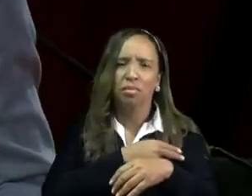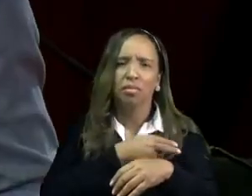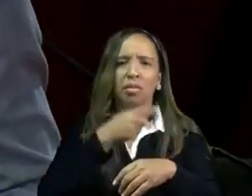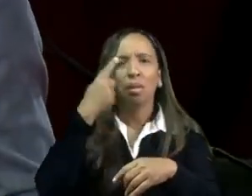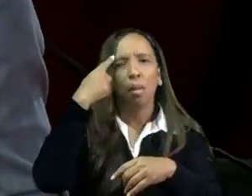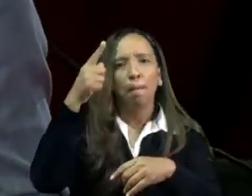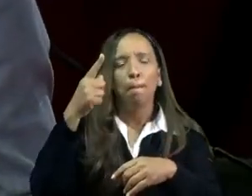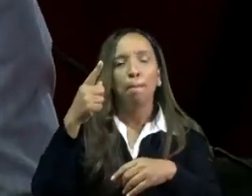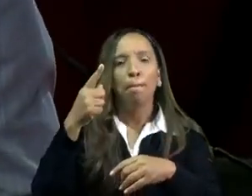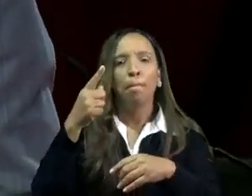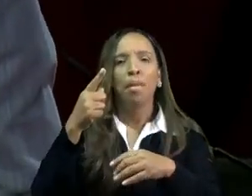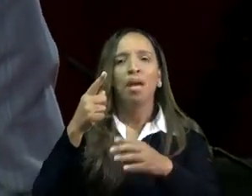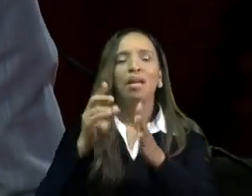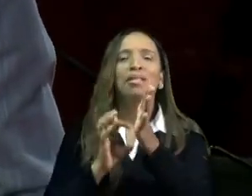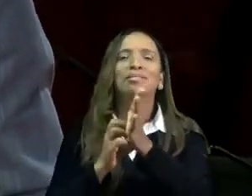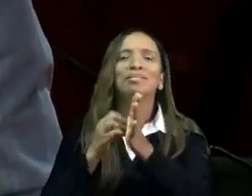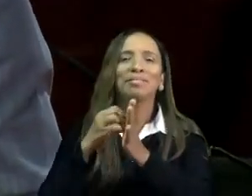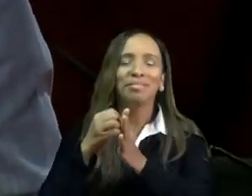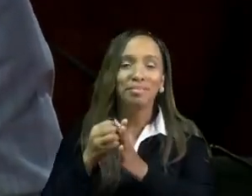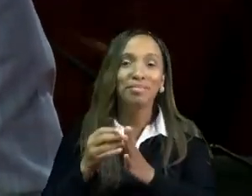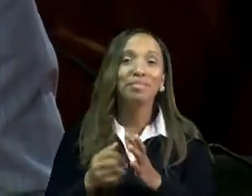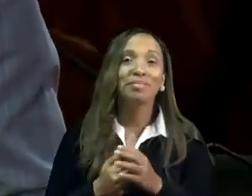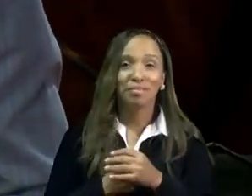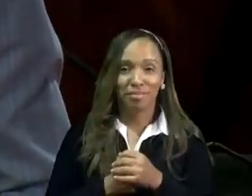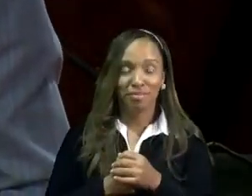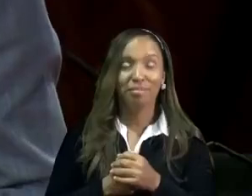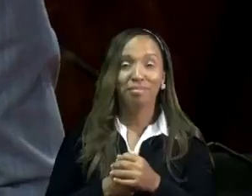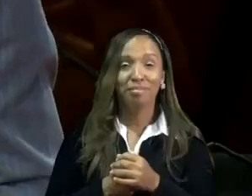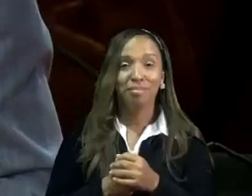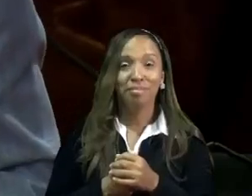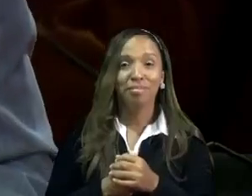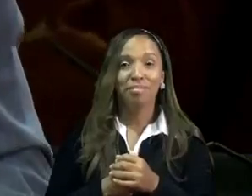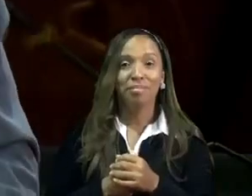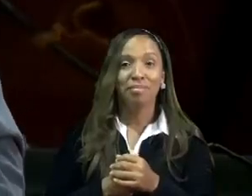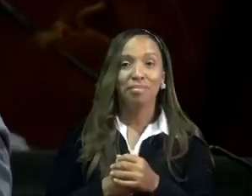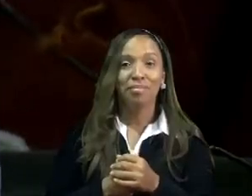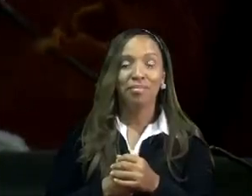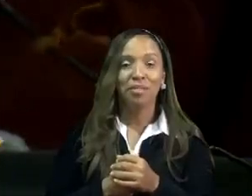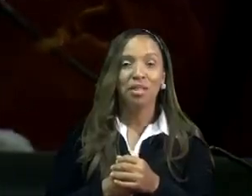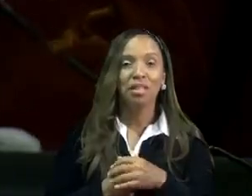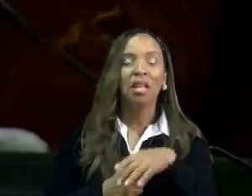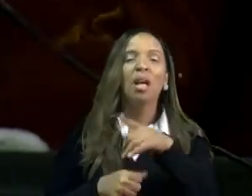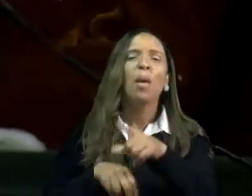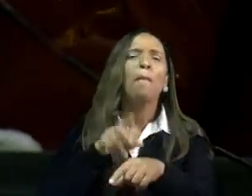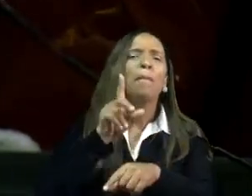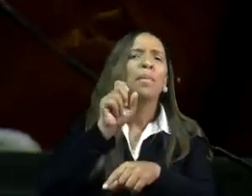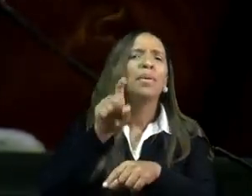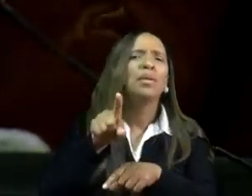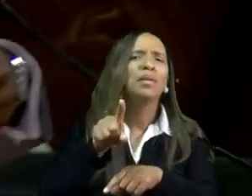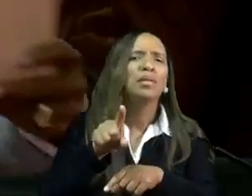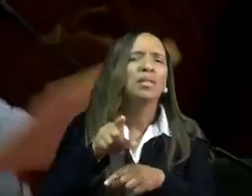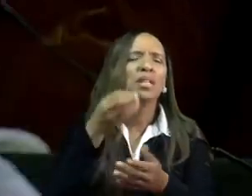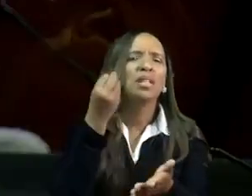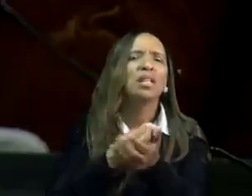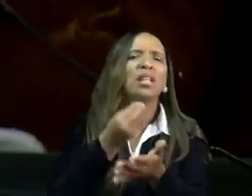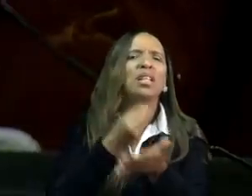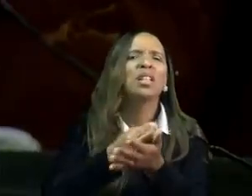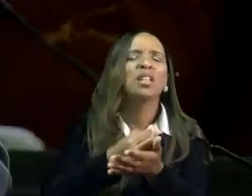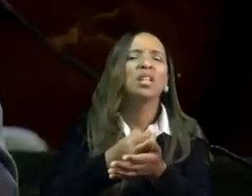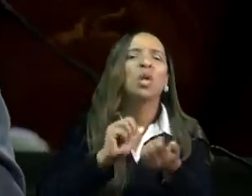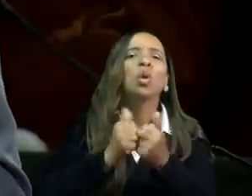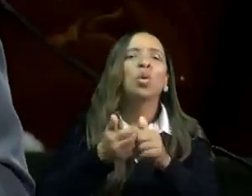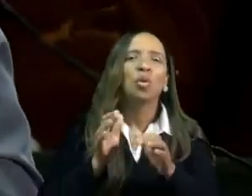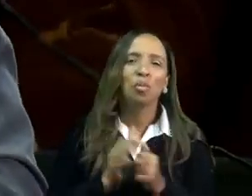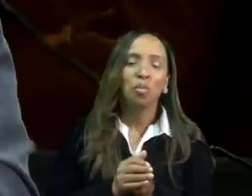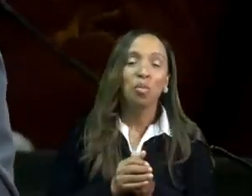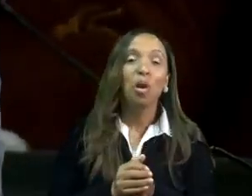Michel, ¿con qué se hace eso? Con dinero. Y tenemos un déficit presupuestario en este año y en los años anteriores